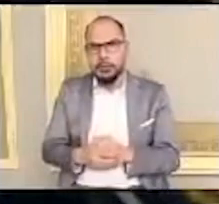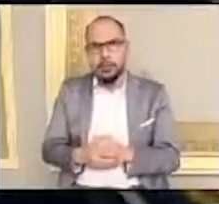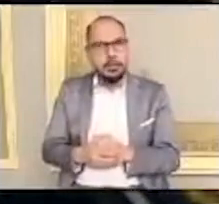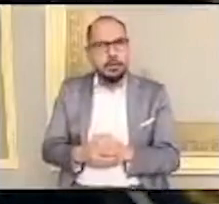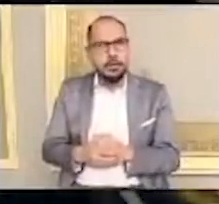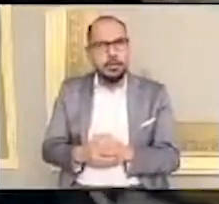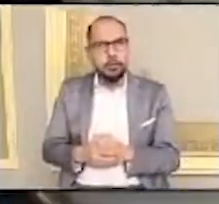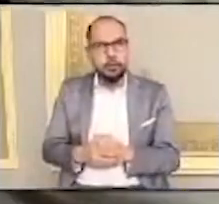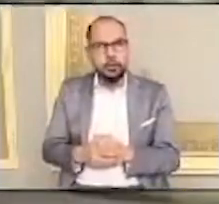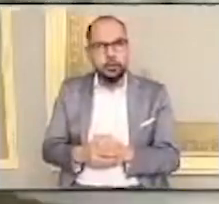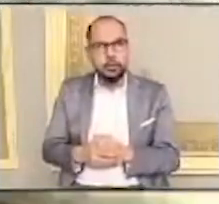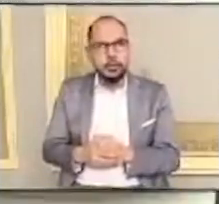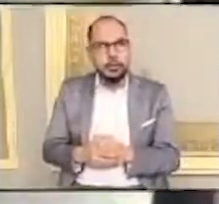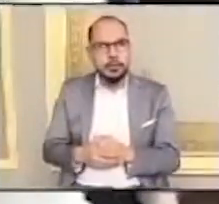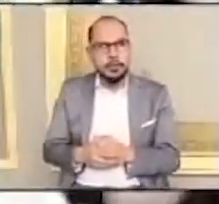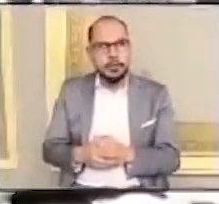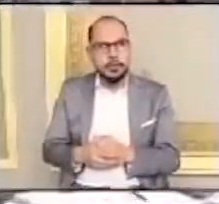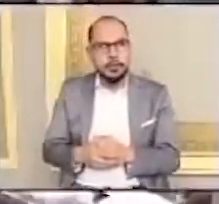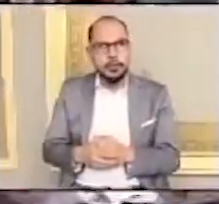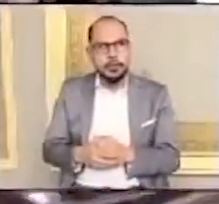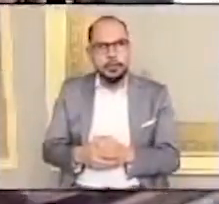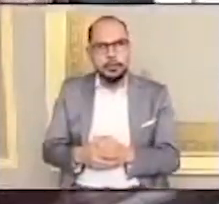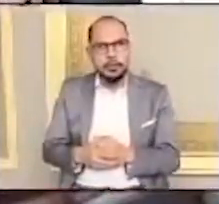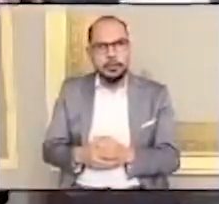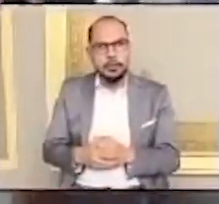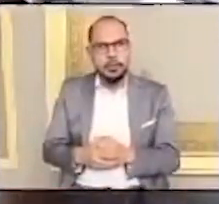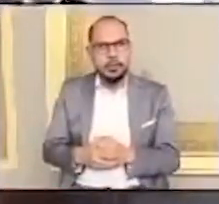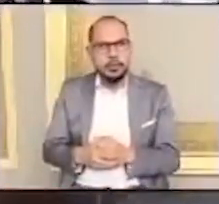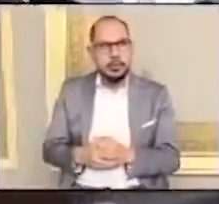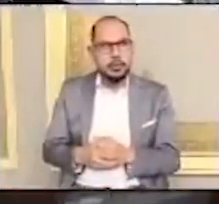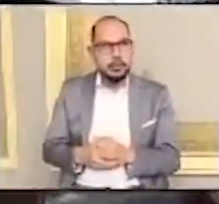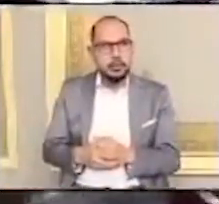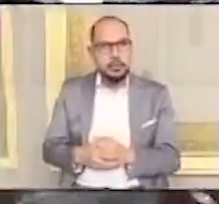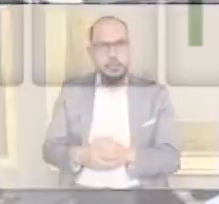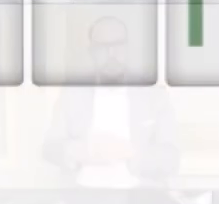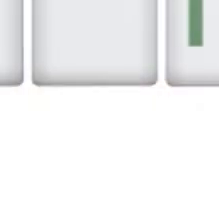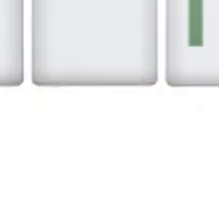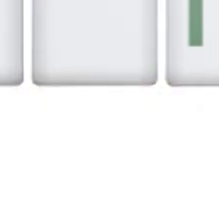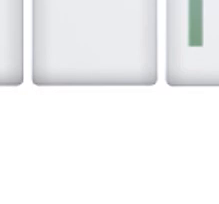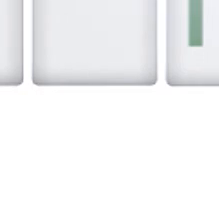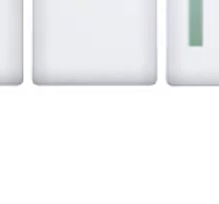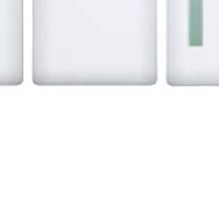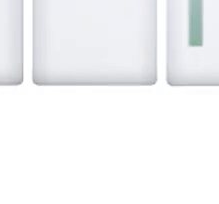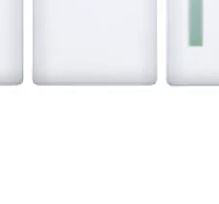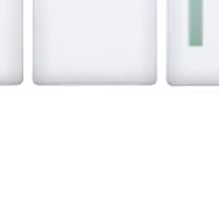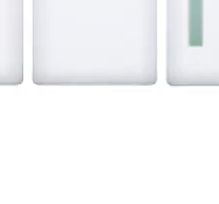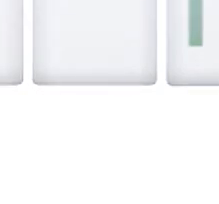Felicidades a todas y a todos quienes participaron.